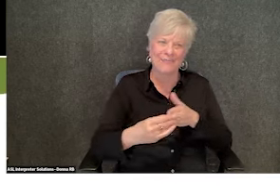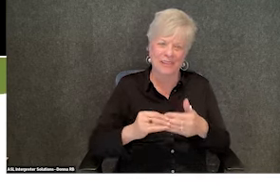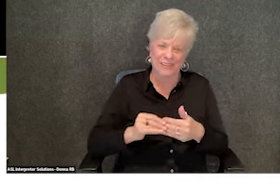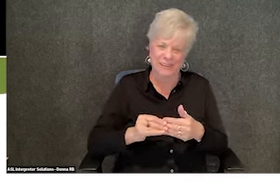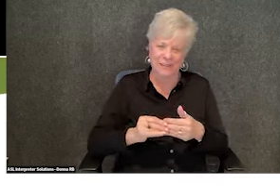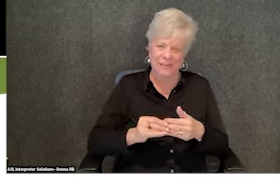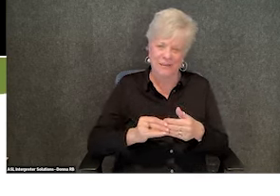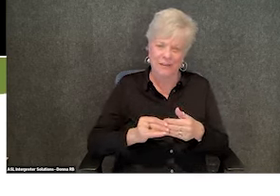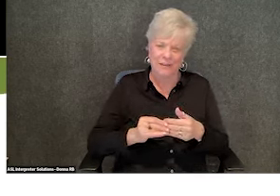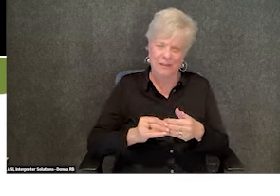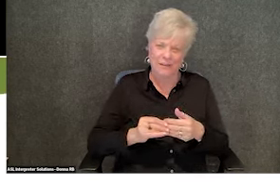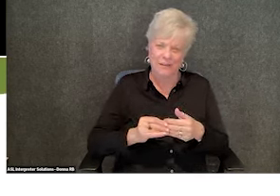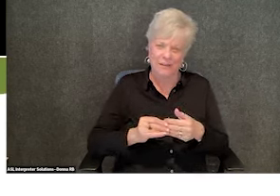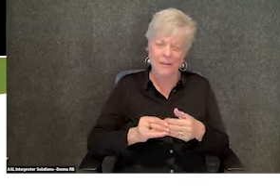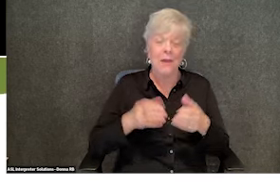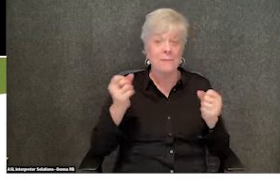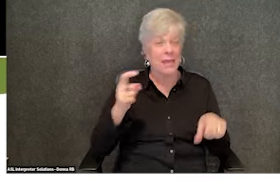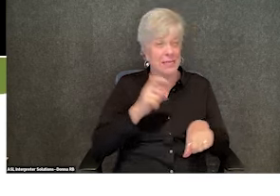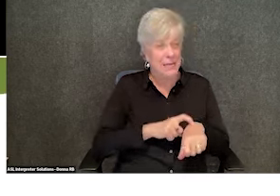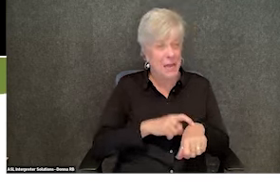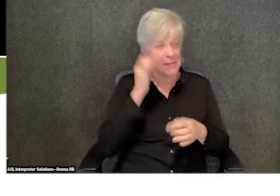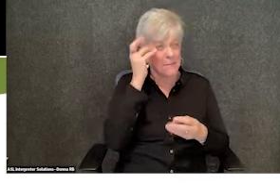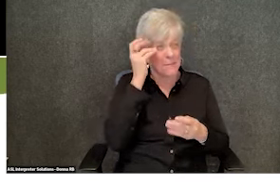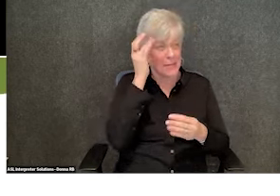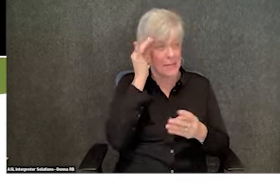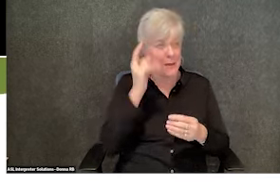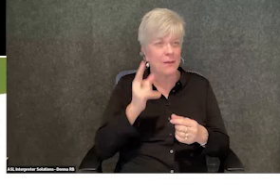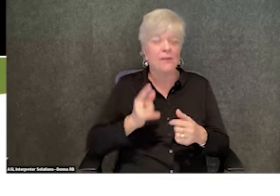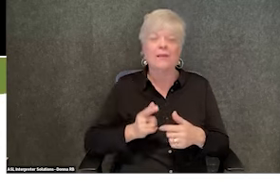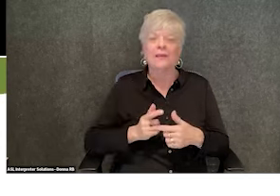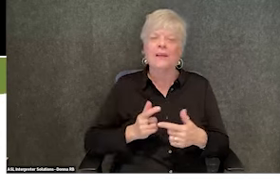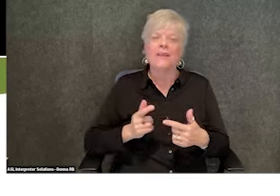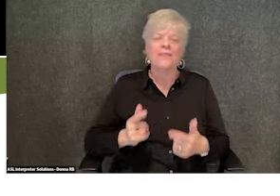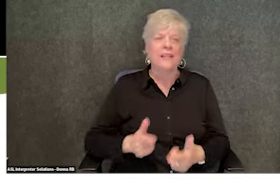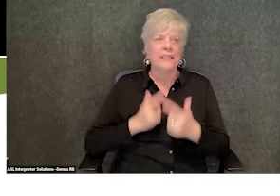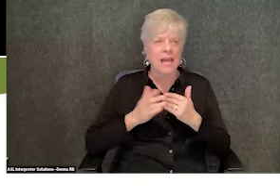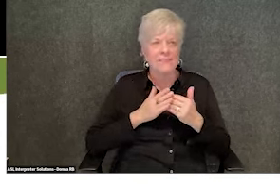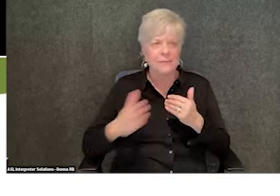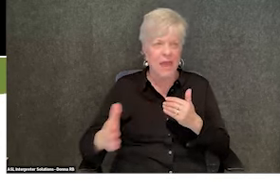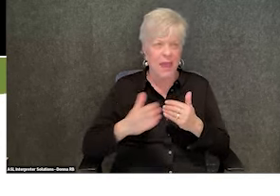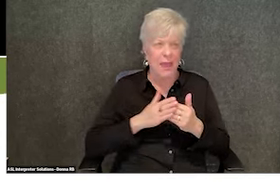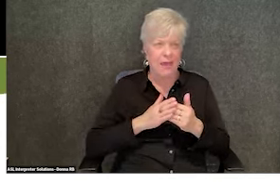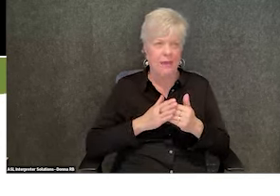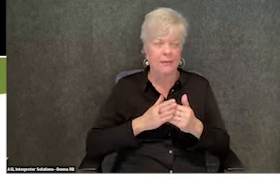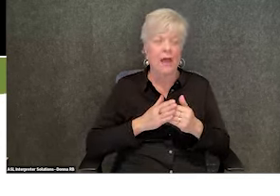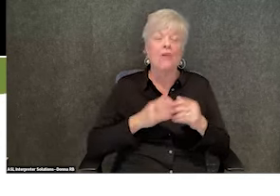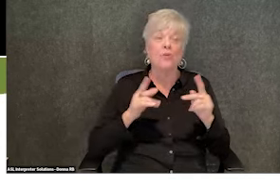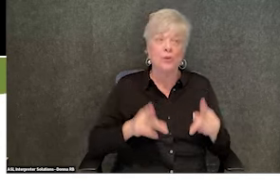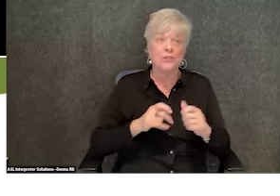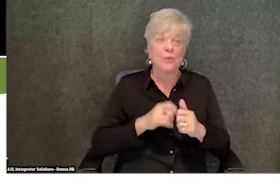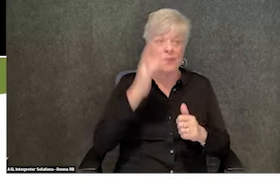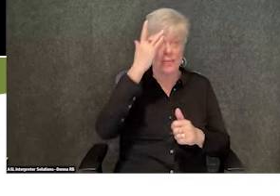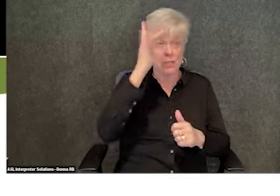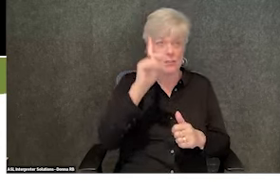quiero enfatizar. Muchas veces, por ejemplo, estoy pensando la vida